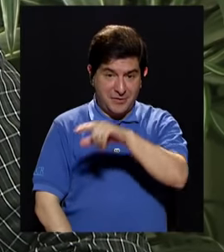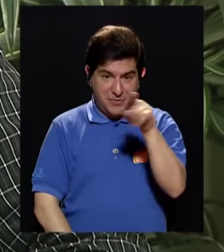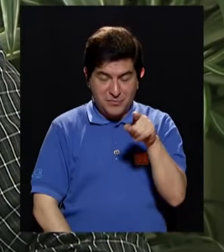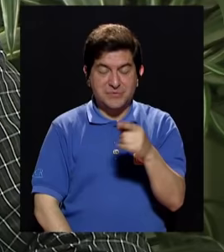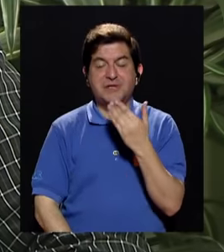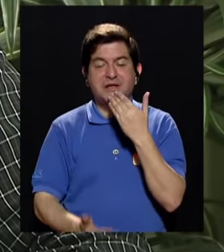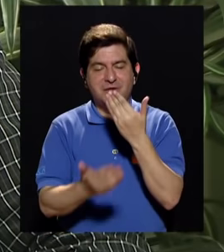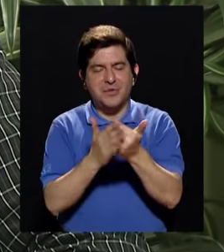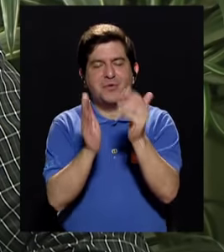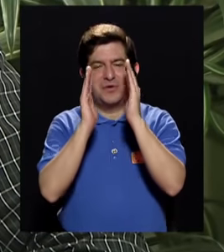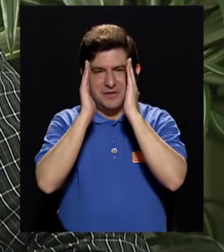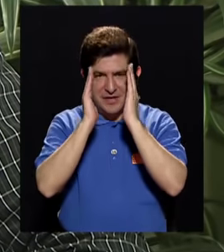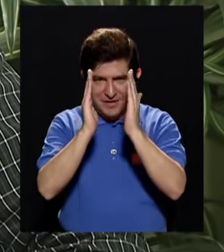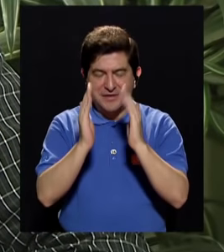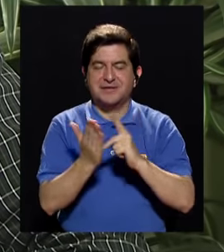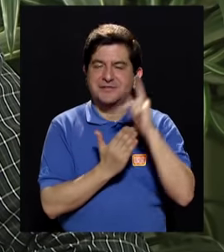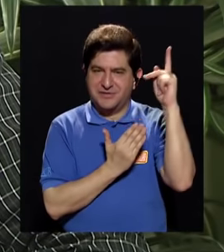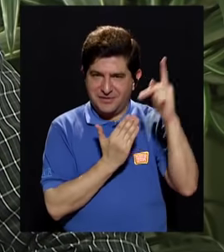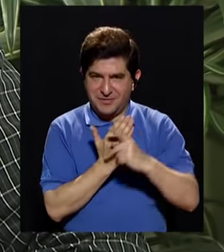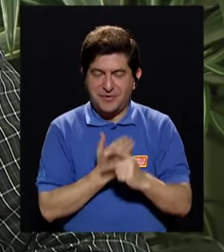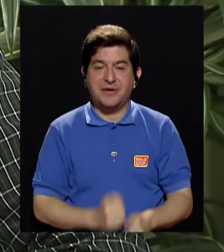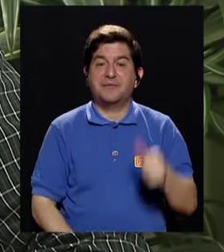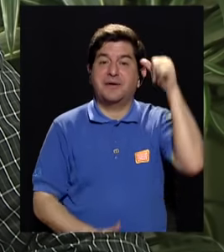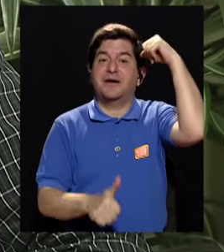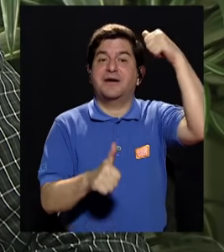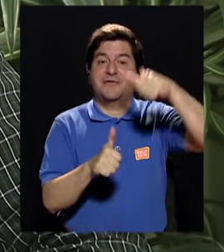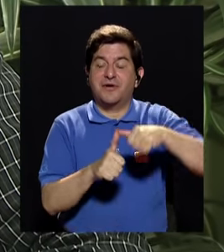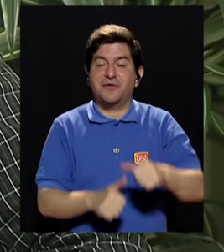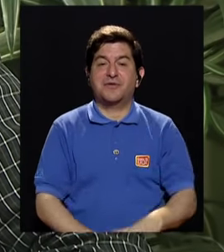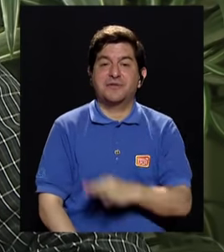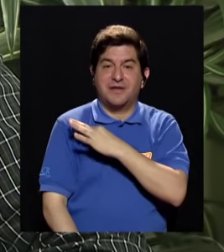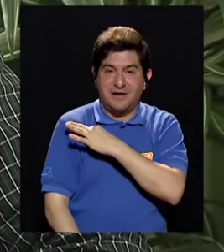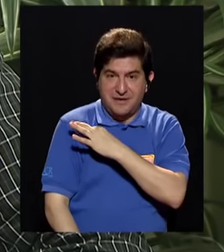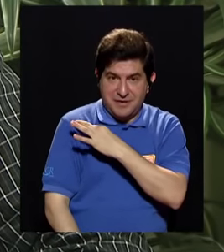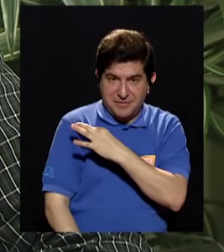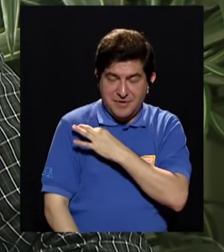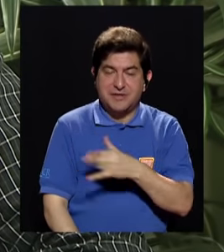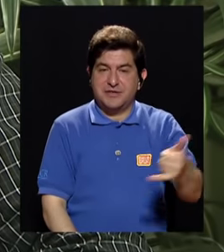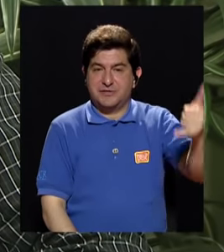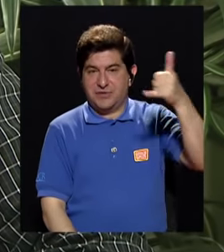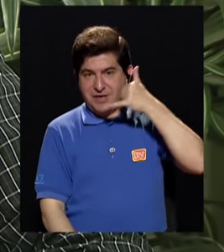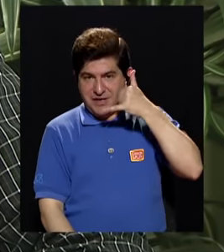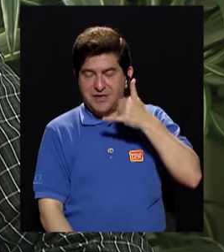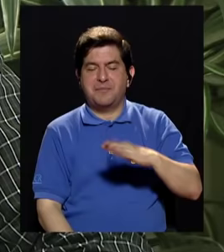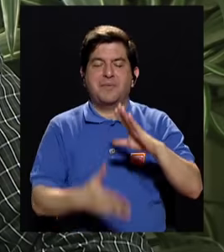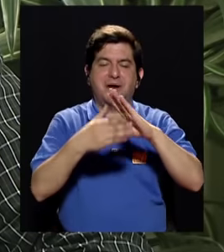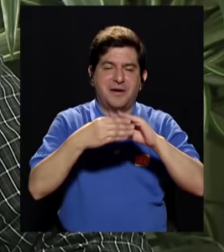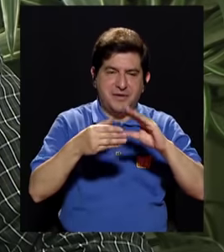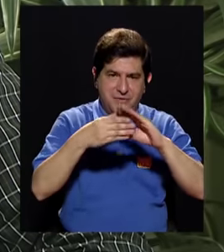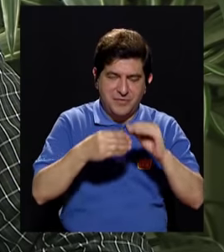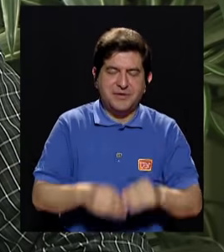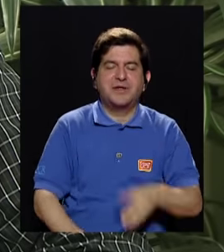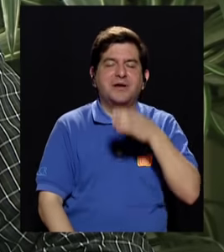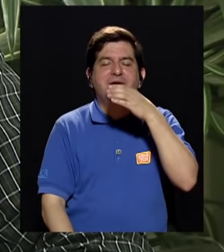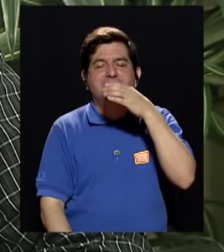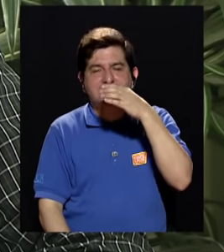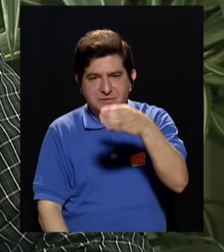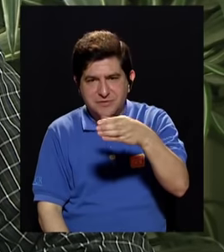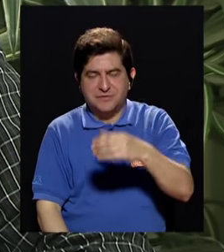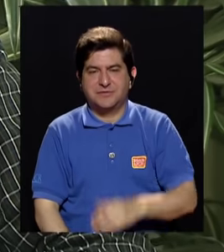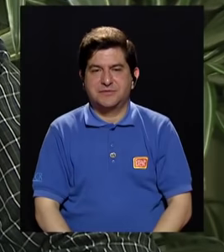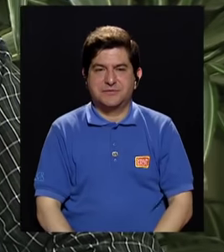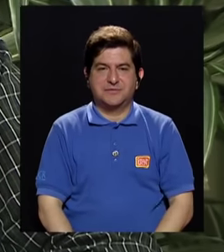la gentileza acompañarnos a este programa y les recordamos la invitación a llamarnos para darnos sugerencias o que nos